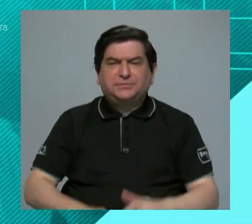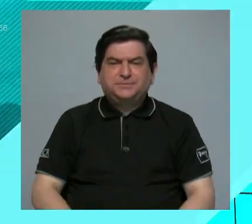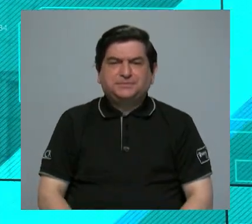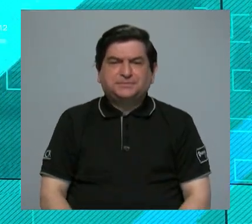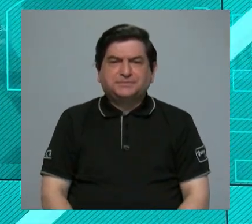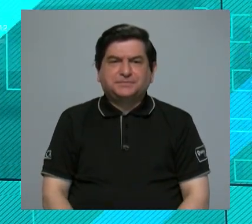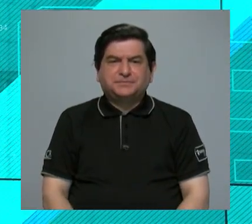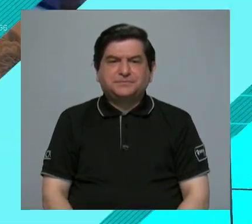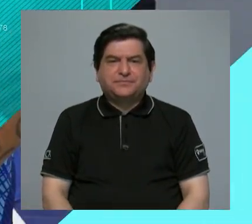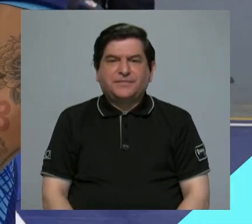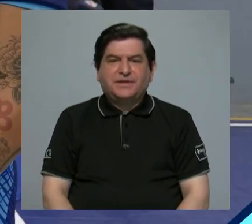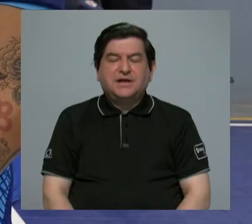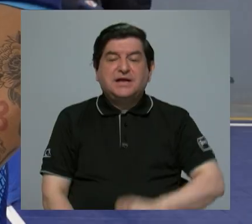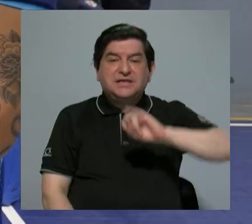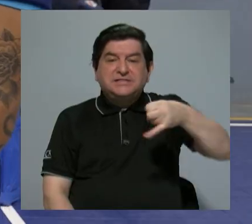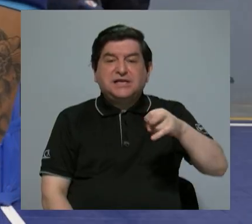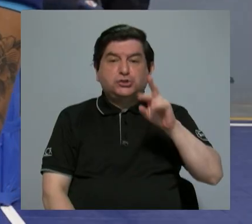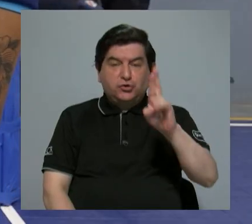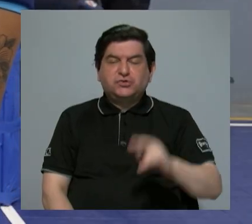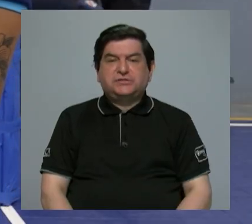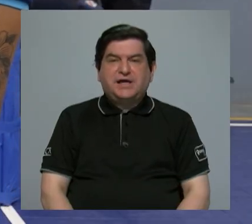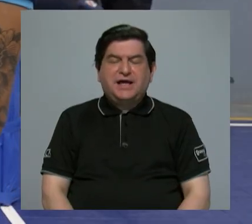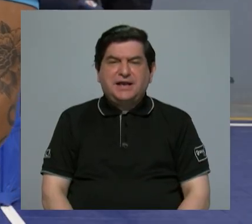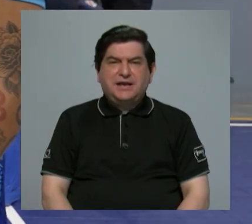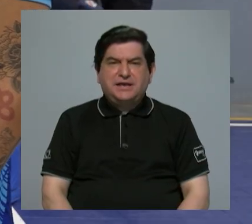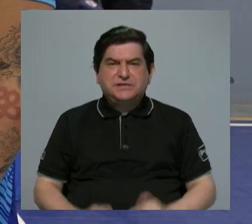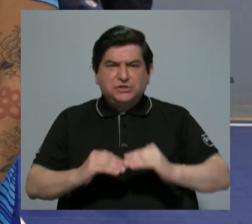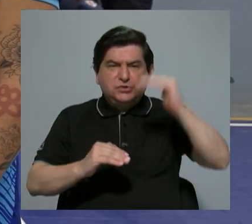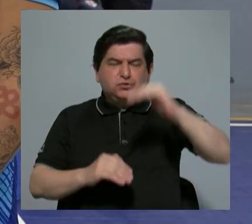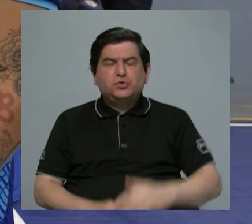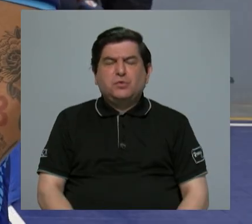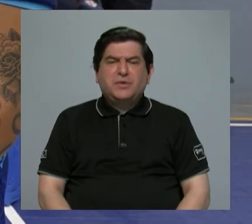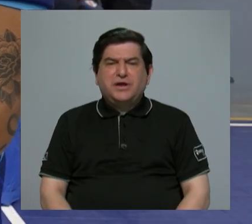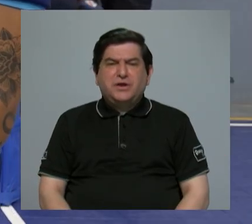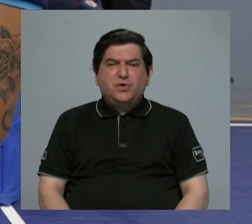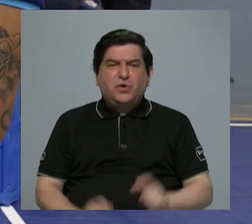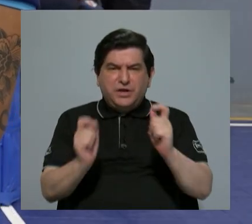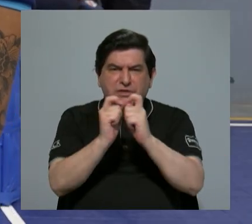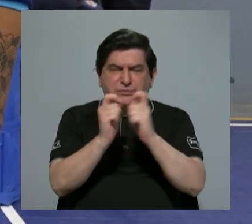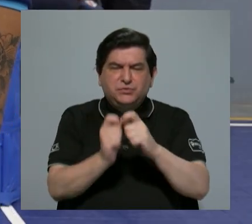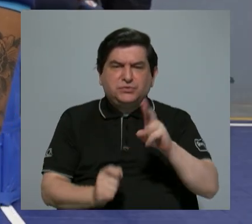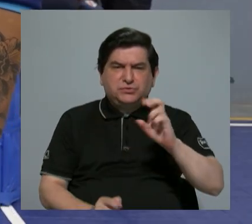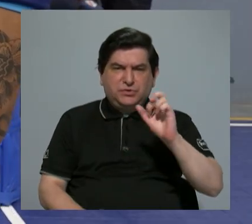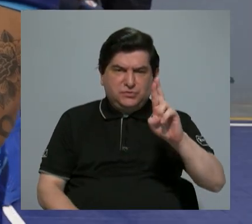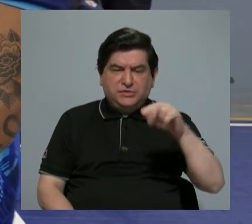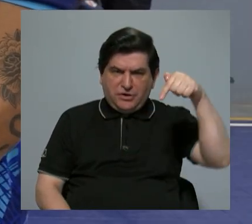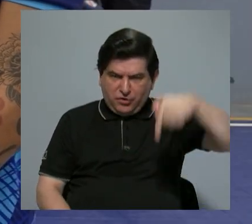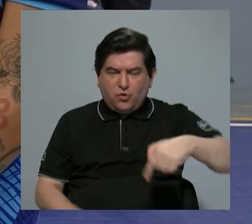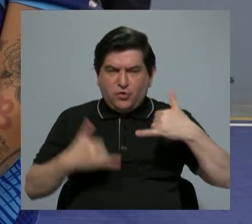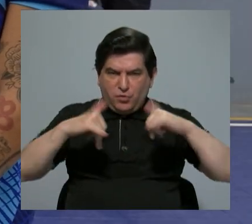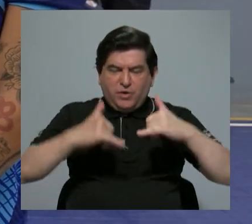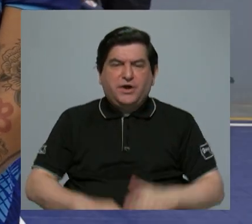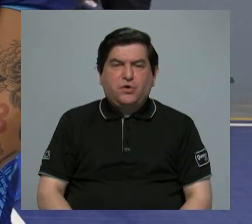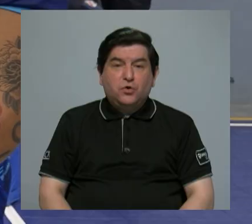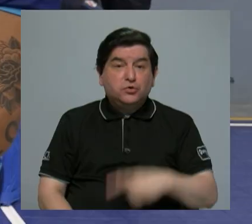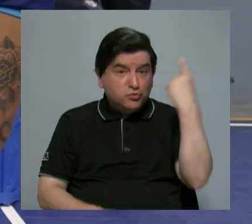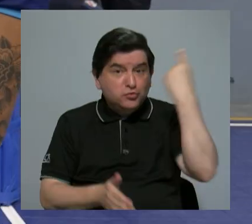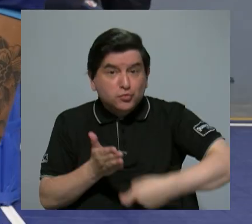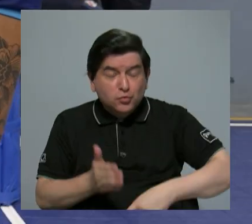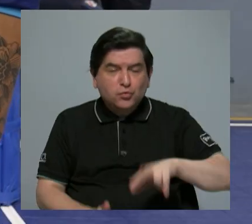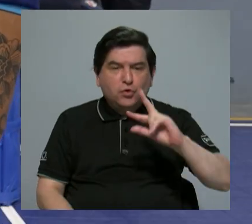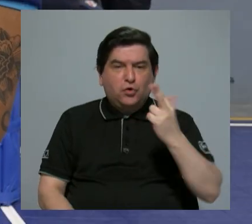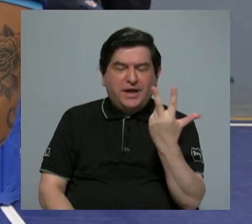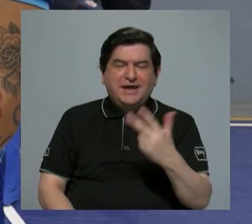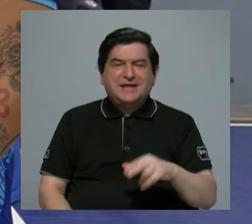verdad. Estamos con Jason Rosales, uno de los máximos anotadores del equipo de la UCR en el partido de hoy. Jason, fue un partido duro